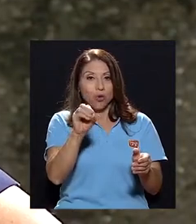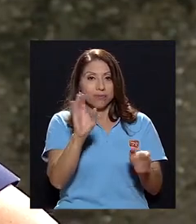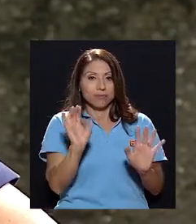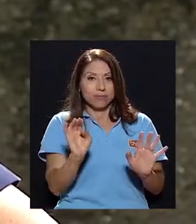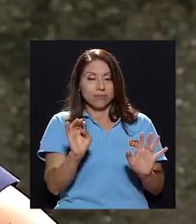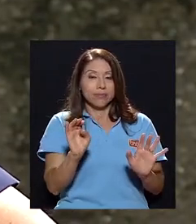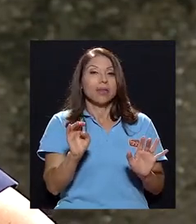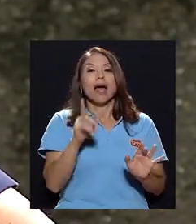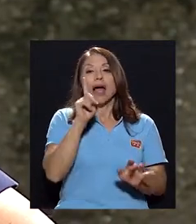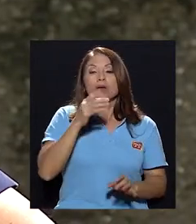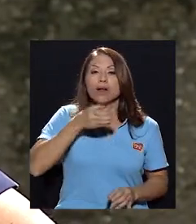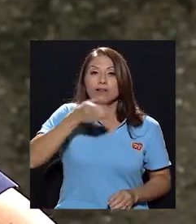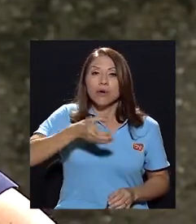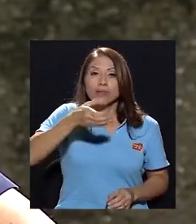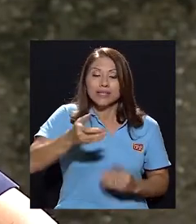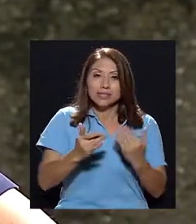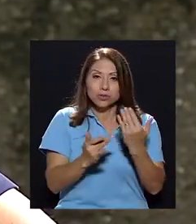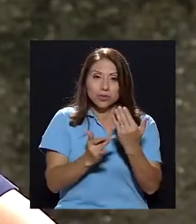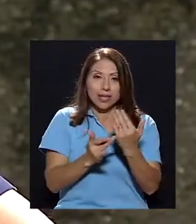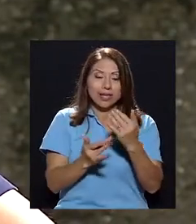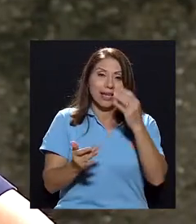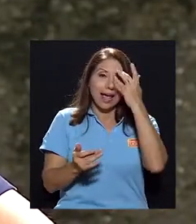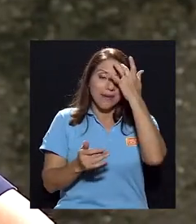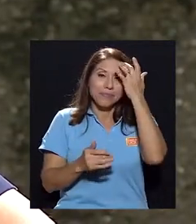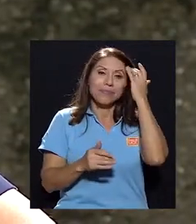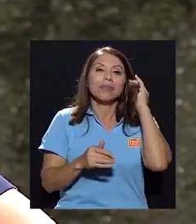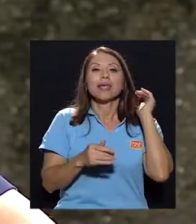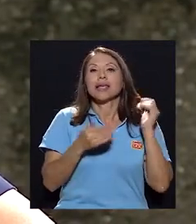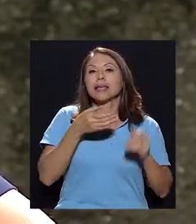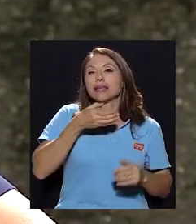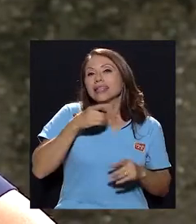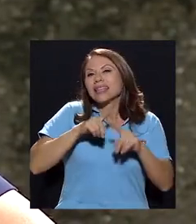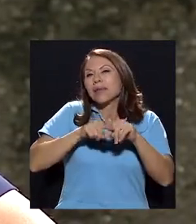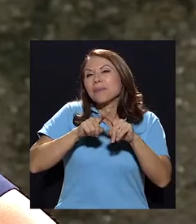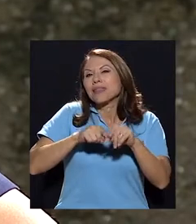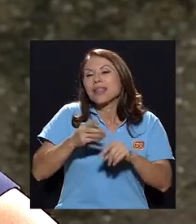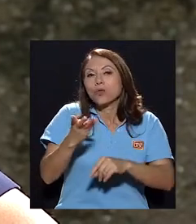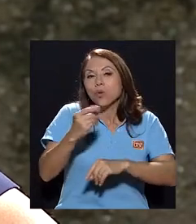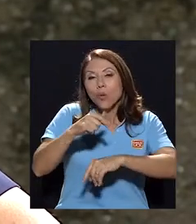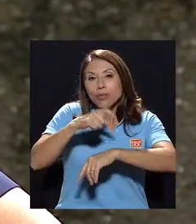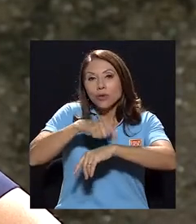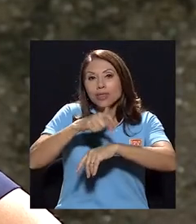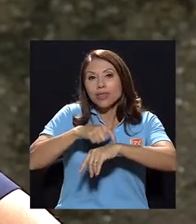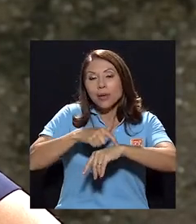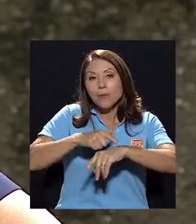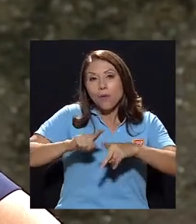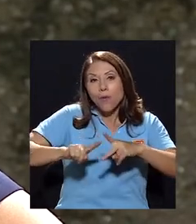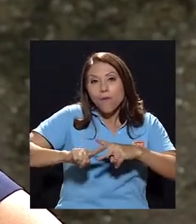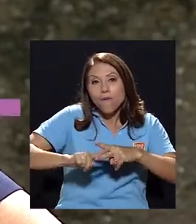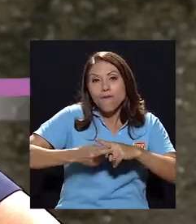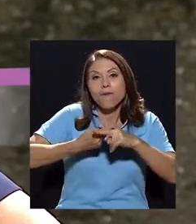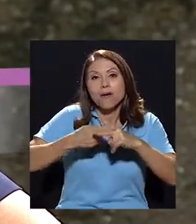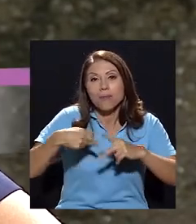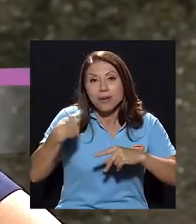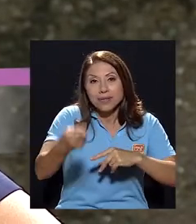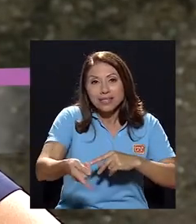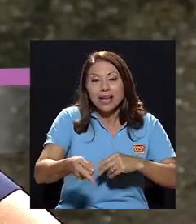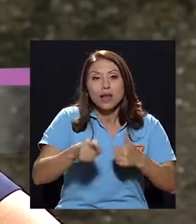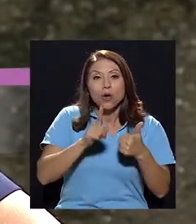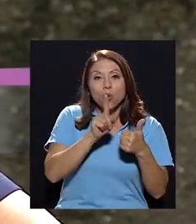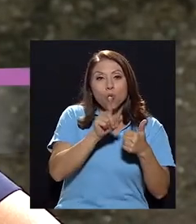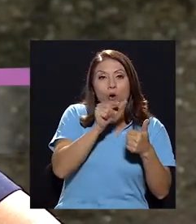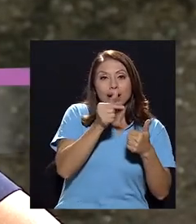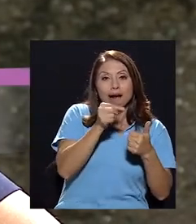carbohidrato. Hay una recomendación que es técnica, que es que se recomienda, dependiendo cuánto tiempo falte para empezar, 1 gramo